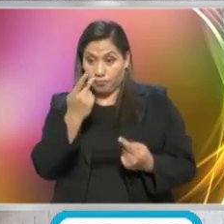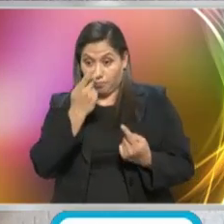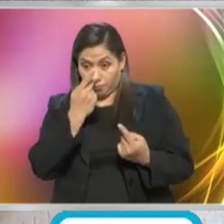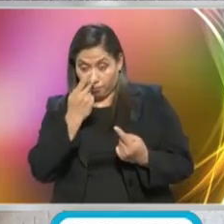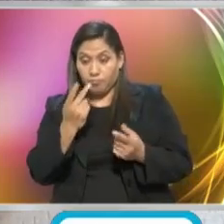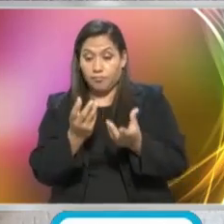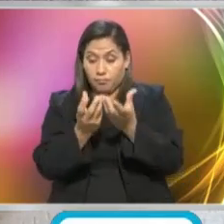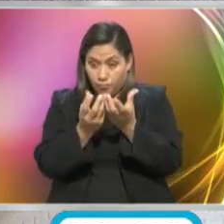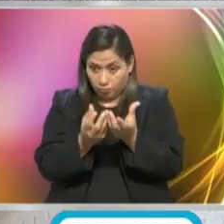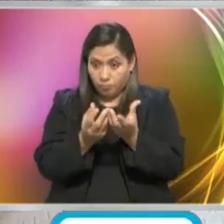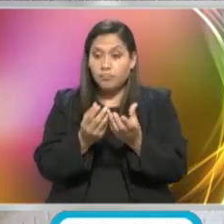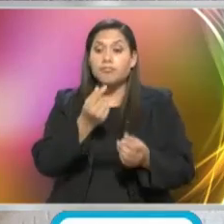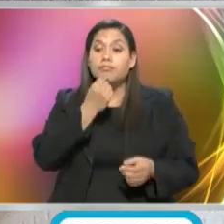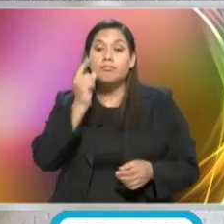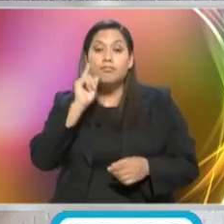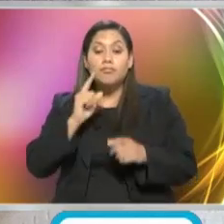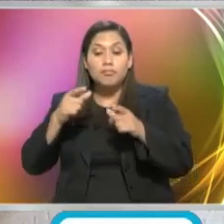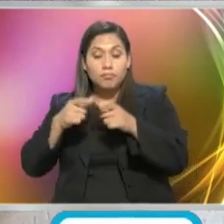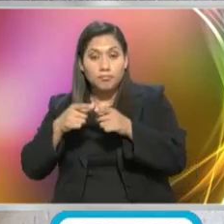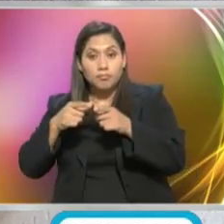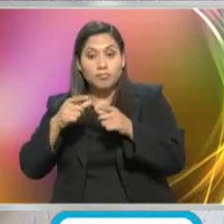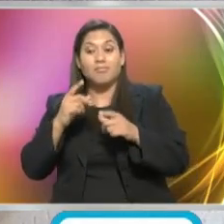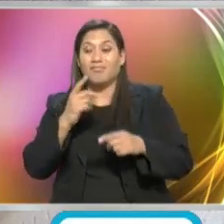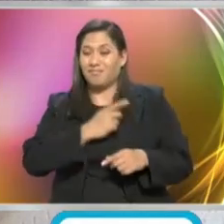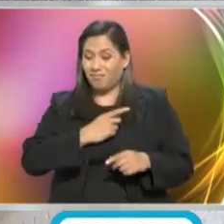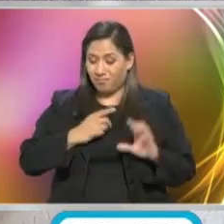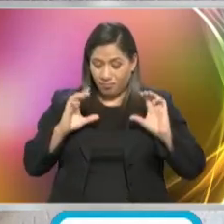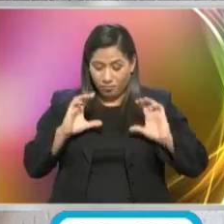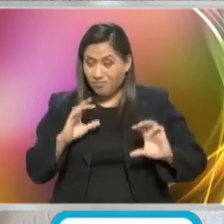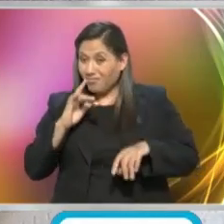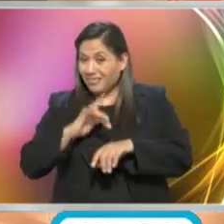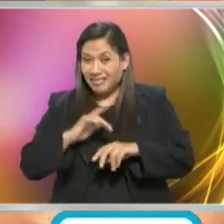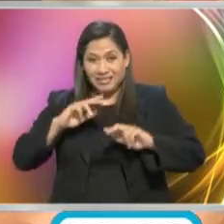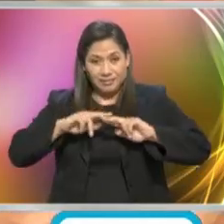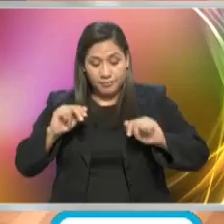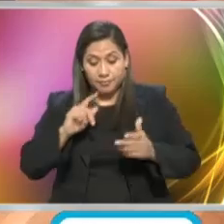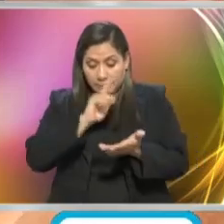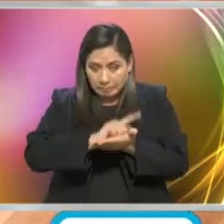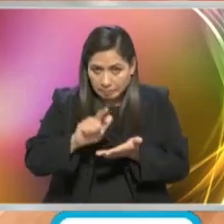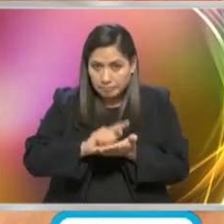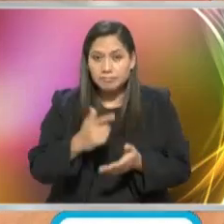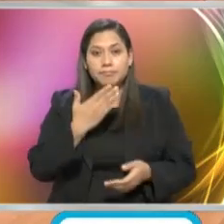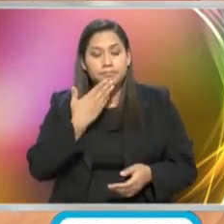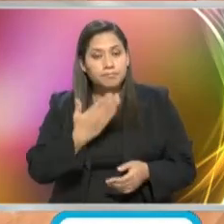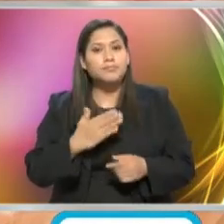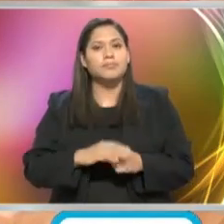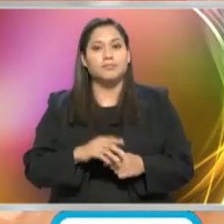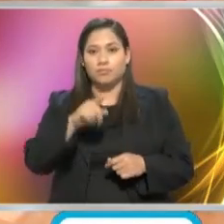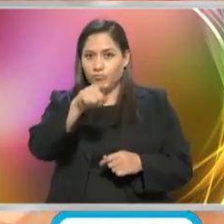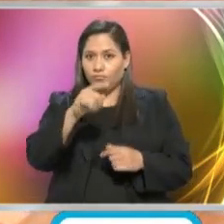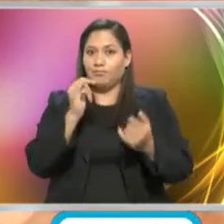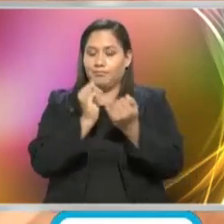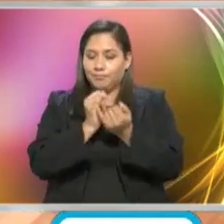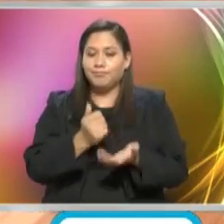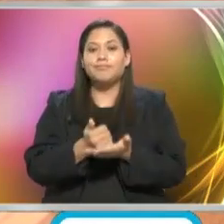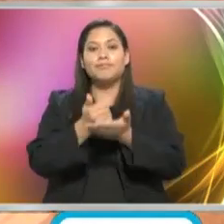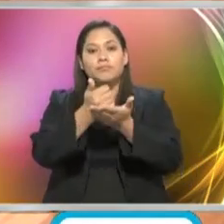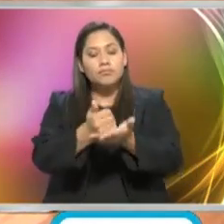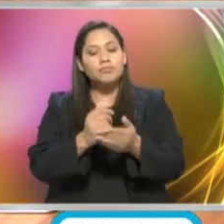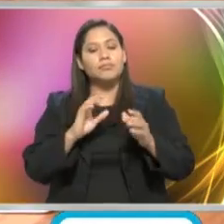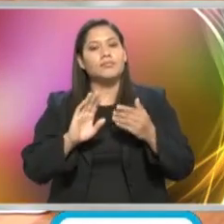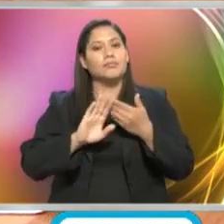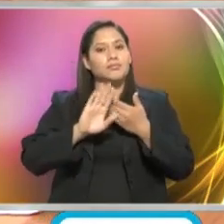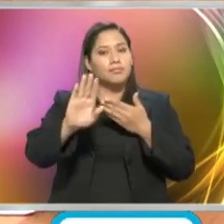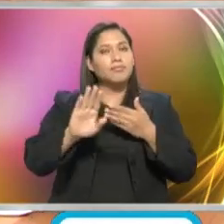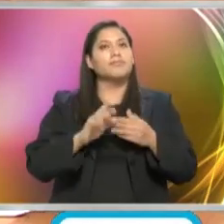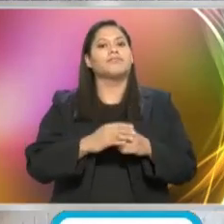pene y testículos, que la niña tiene una vulva, que debe de cuidarlas, que debe de asearlas correctamente, tú también estás ayudando a prevenir, por